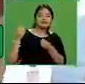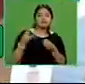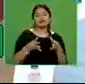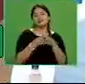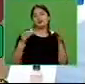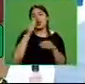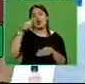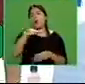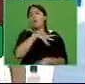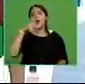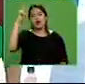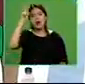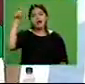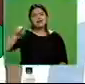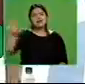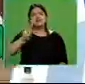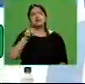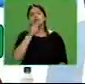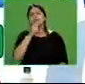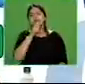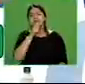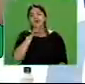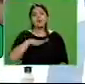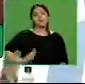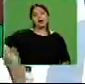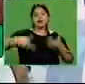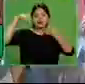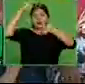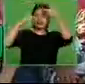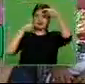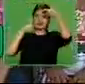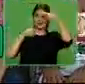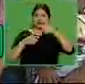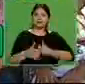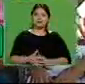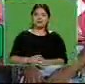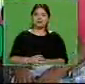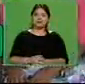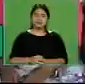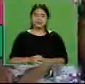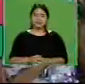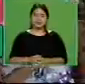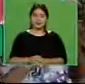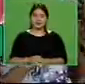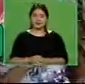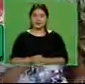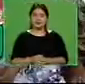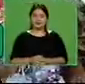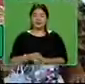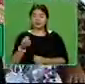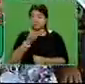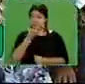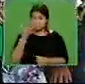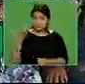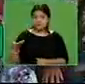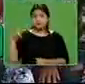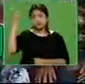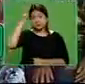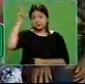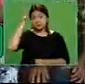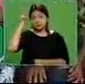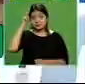a los pueblos indígenas en Venezuela? El comandante supremo Hugo Chávez. Ustedes a los indígenas